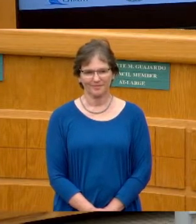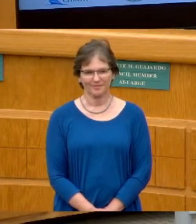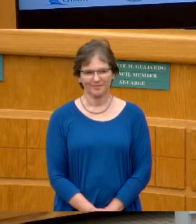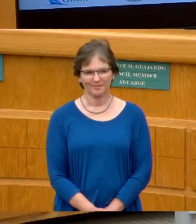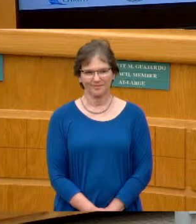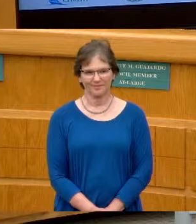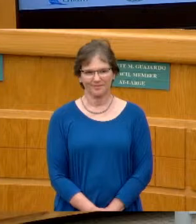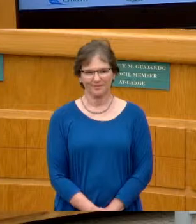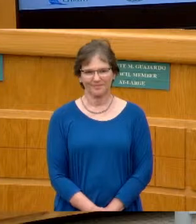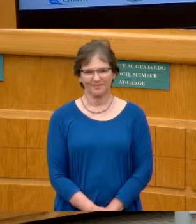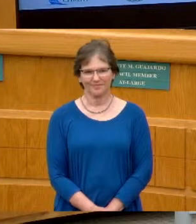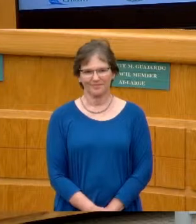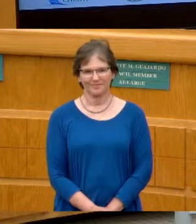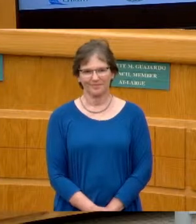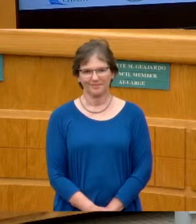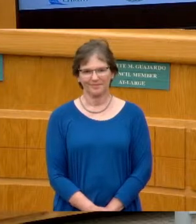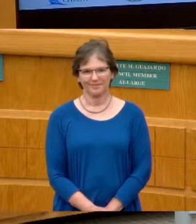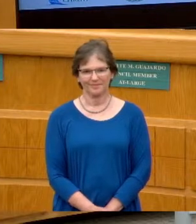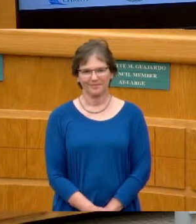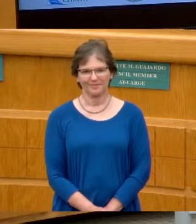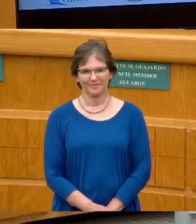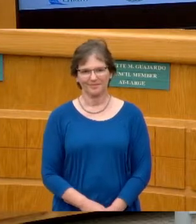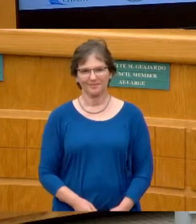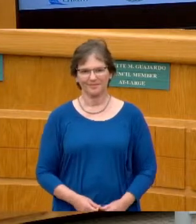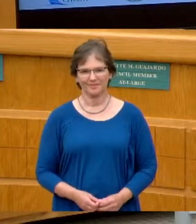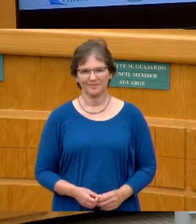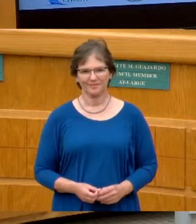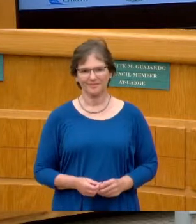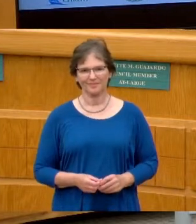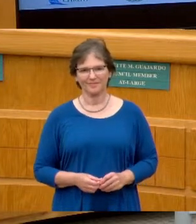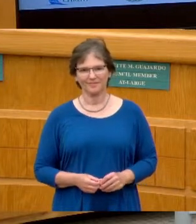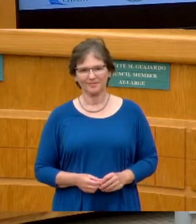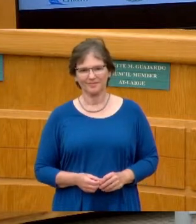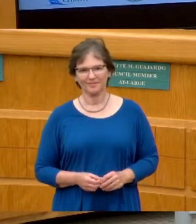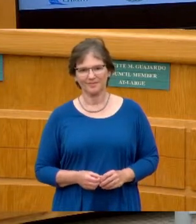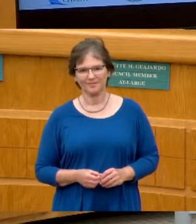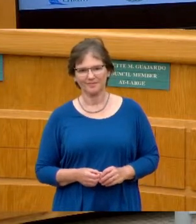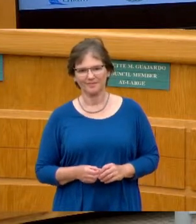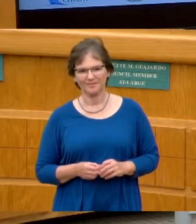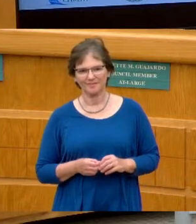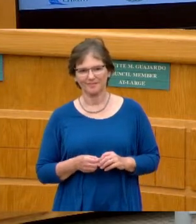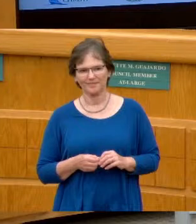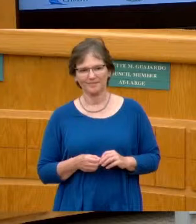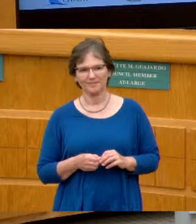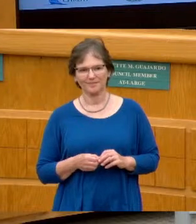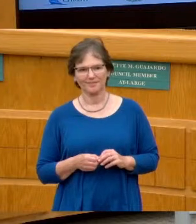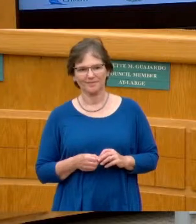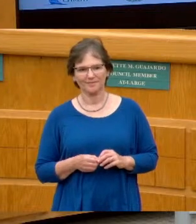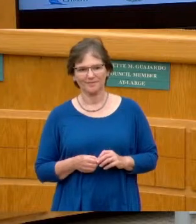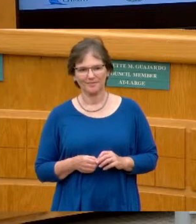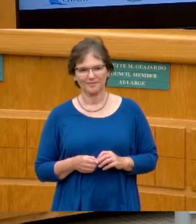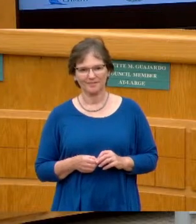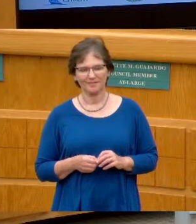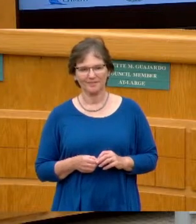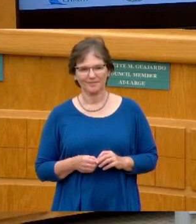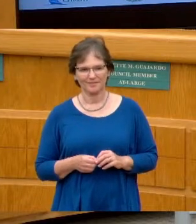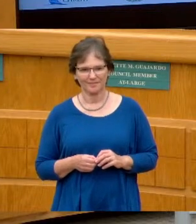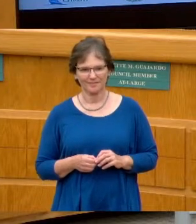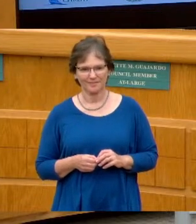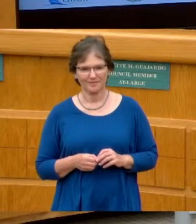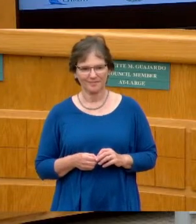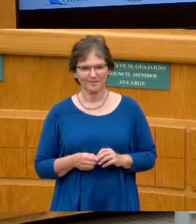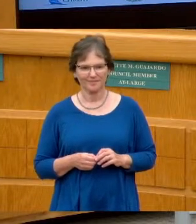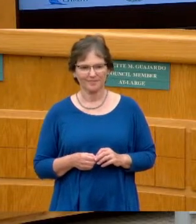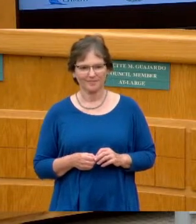Dallas. Las hospitalizaciones por COVID se encuentran en el 5.5% en nuestra área. Si rebasamos el